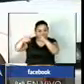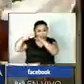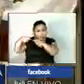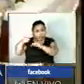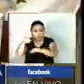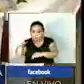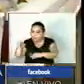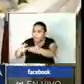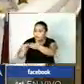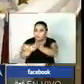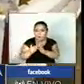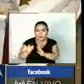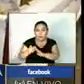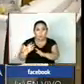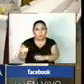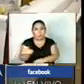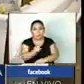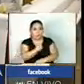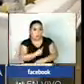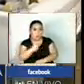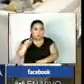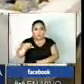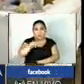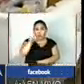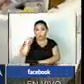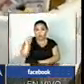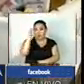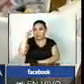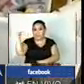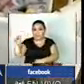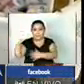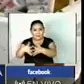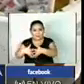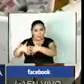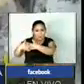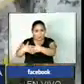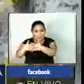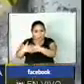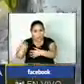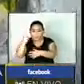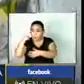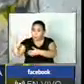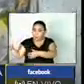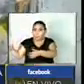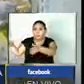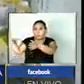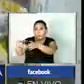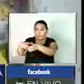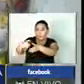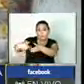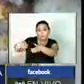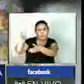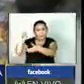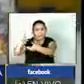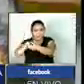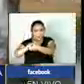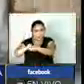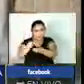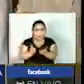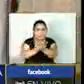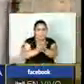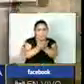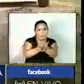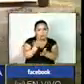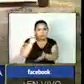esta comunidad salvadoriños residentes en Estados Unidos por medio de un grupo de solidaridad de Acajutla